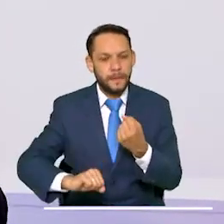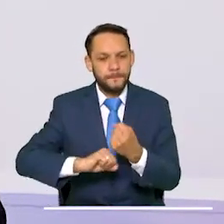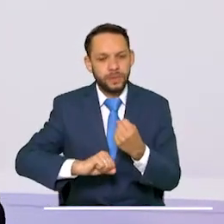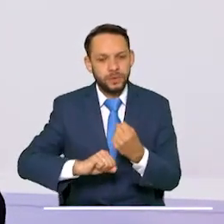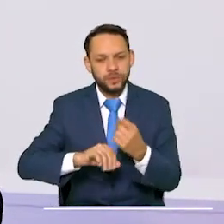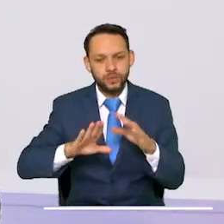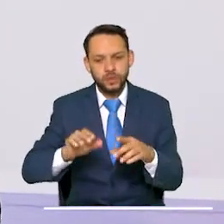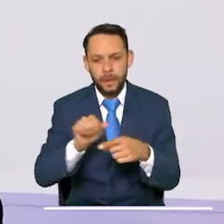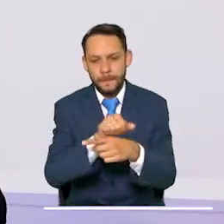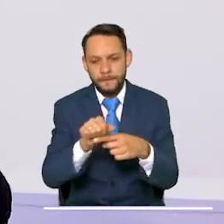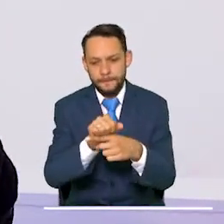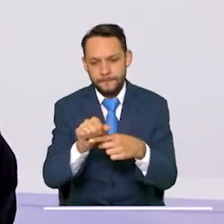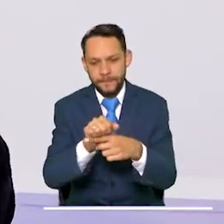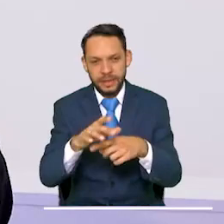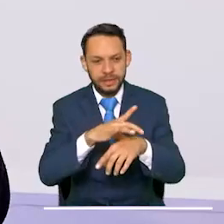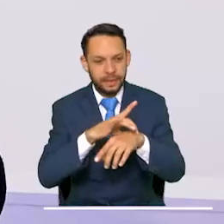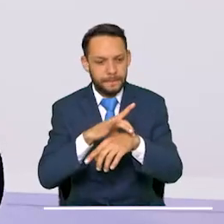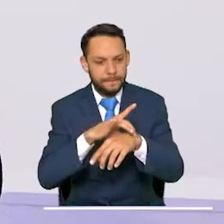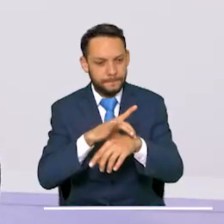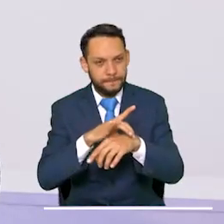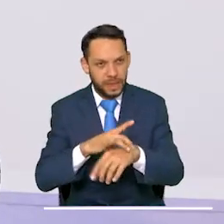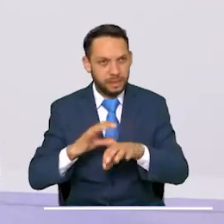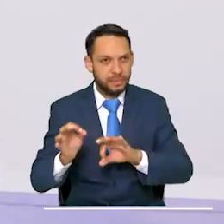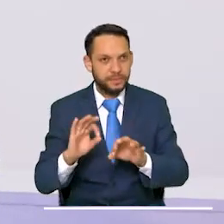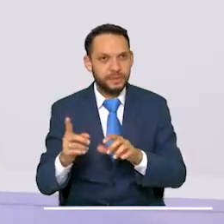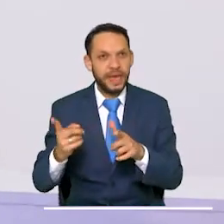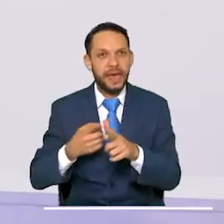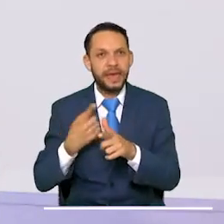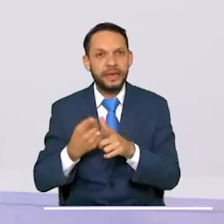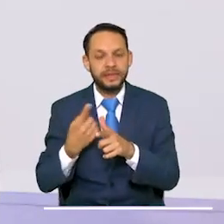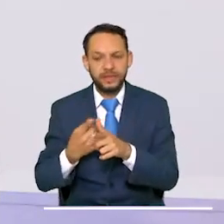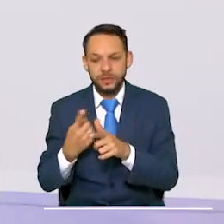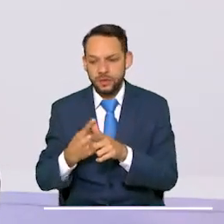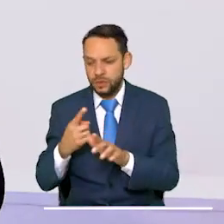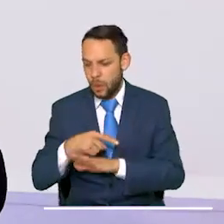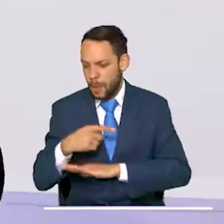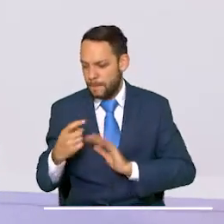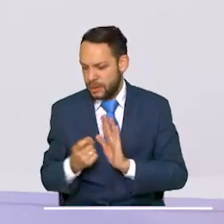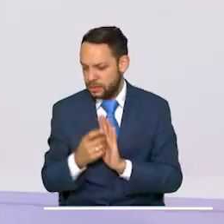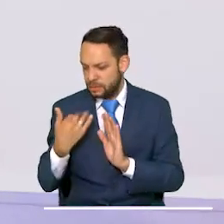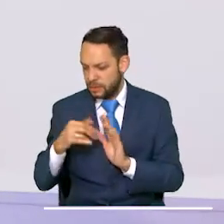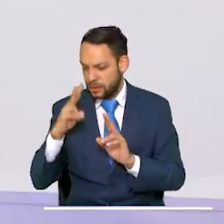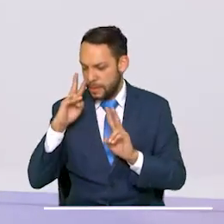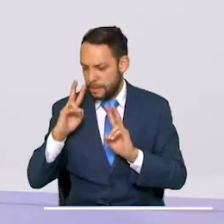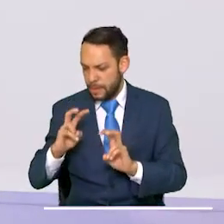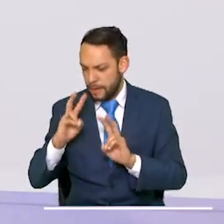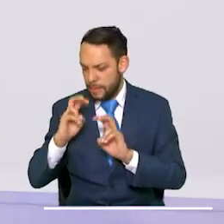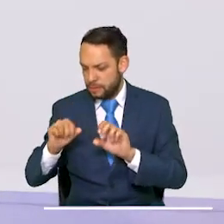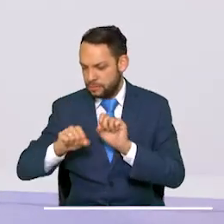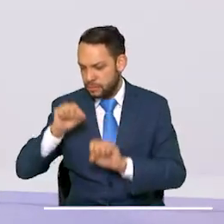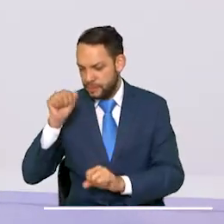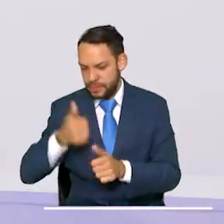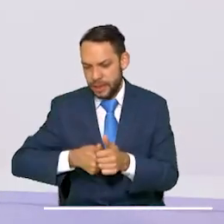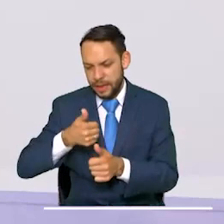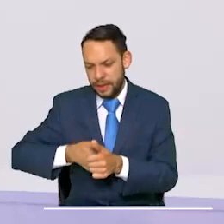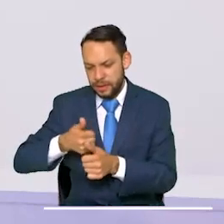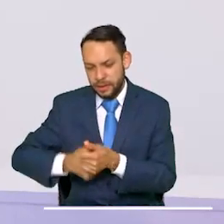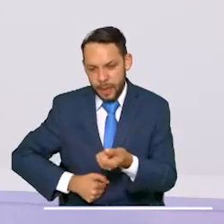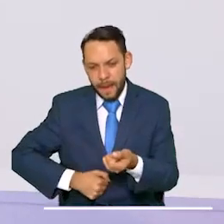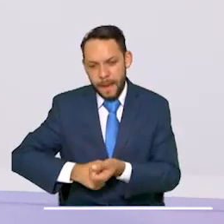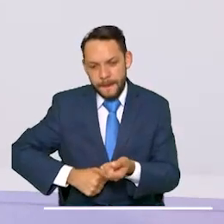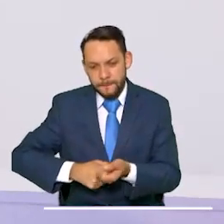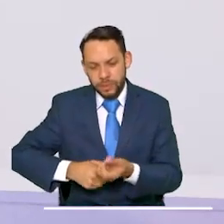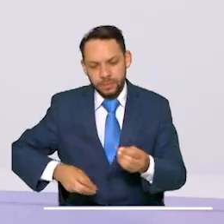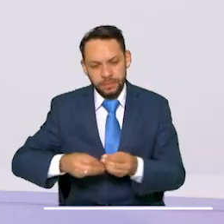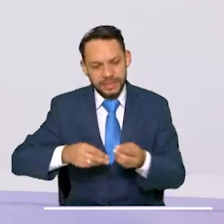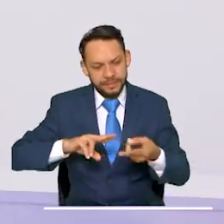práctica médica, ¿cierto? Entonces, desde esa mirada, ese ser humano se individualiza y la